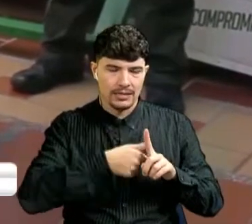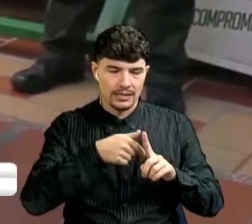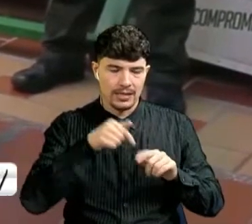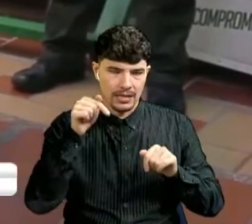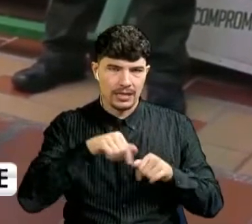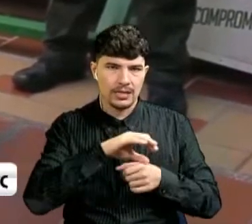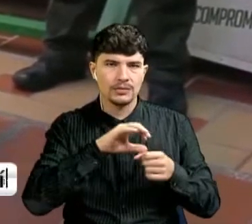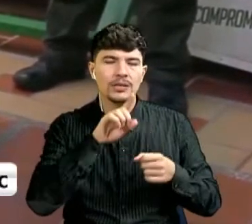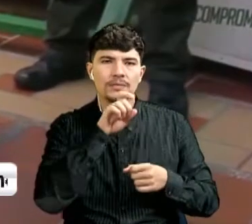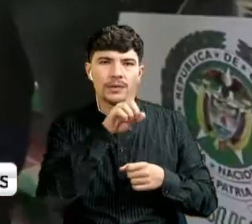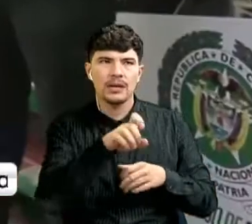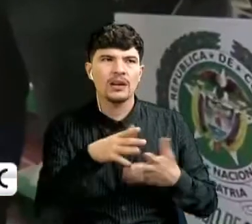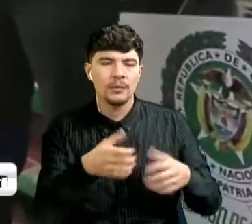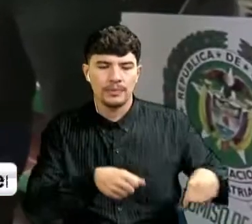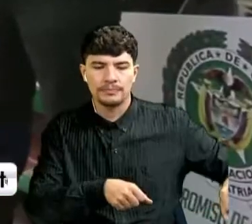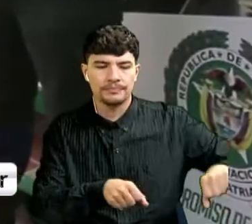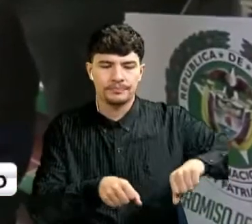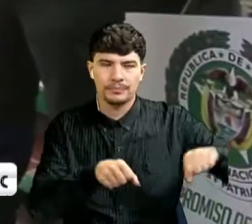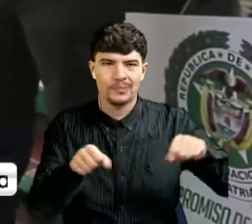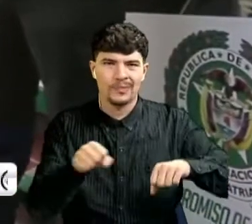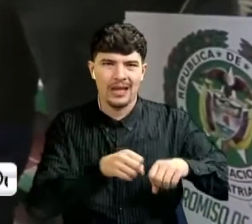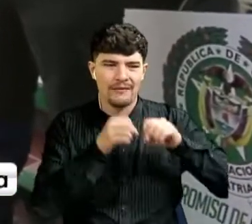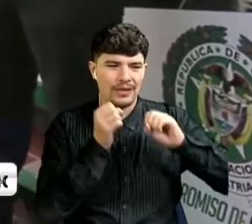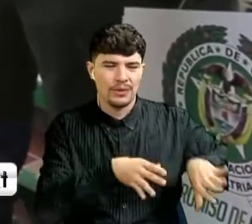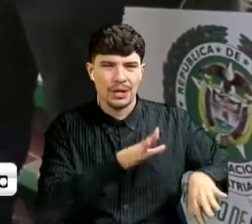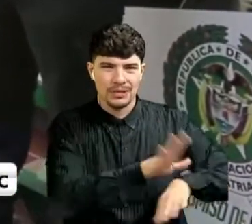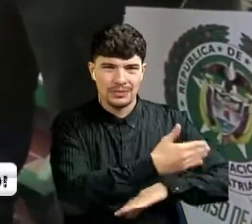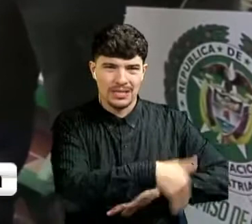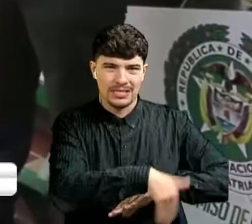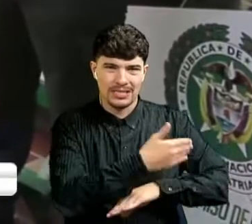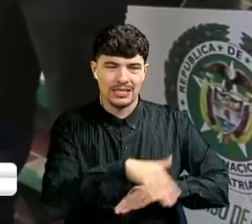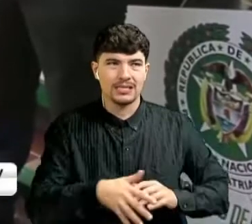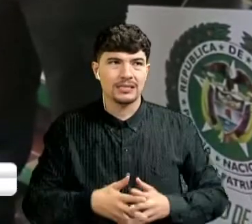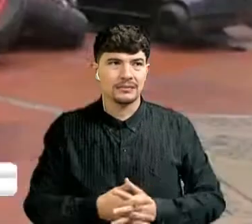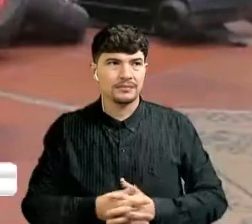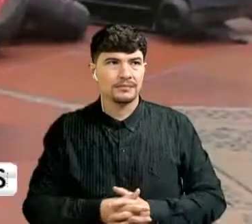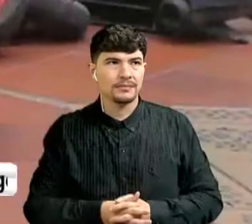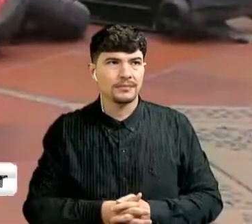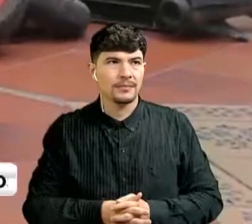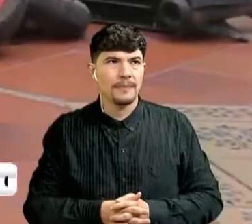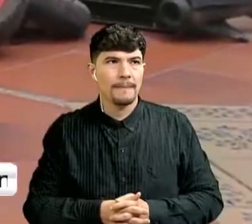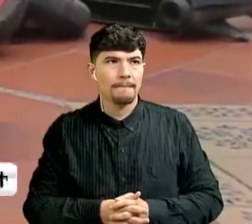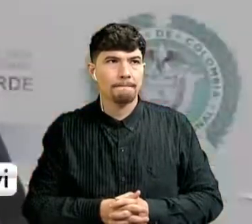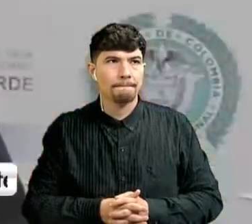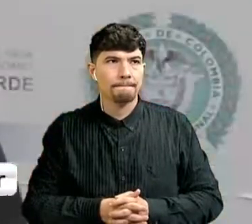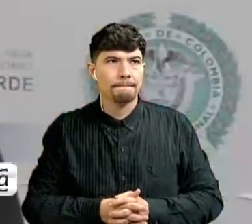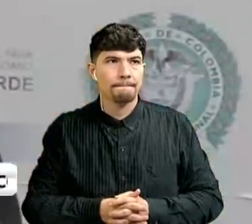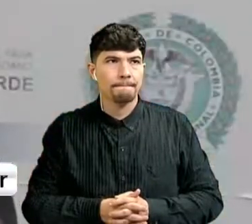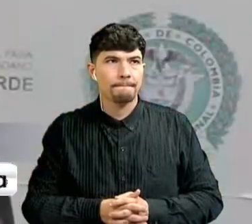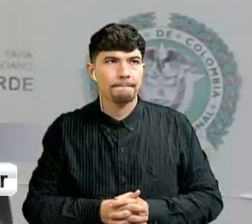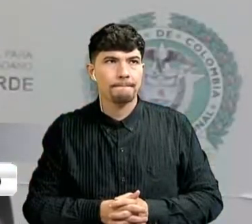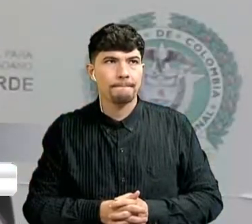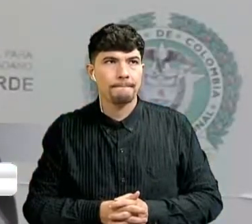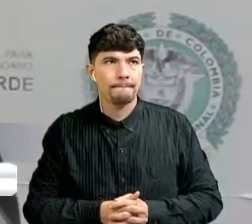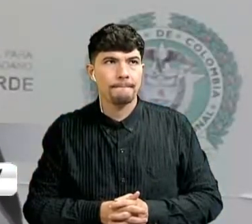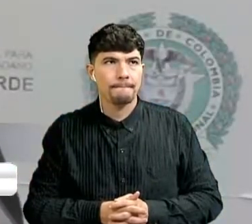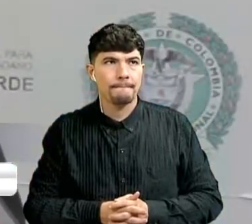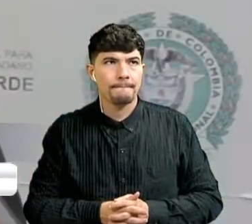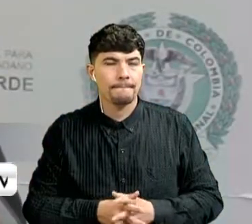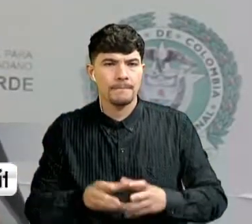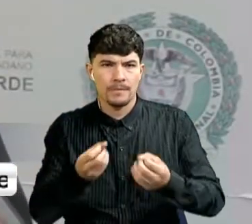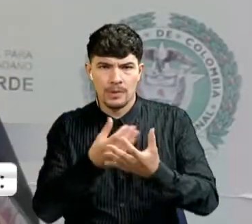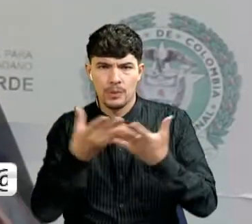la modalidad de halado luego de ser abandonada según la policía por sus propietarios en la calle muchas veces encontramos